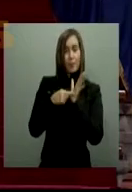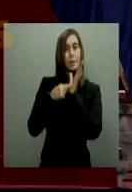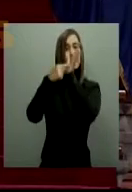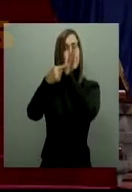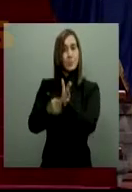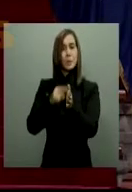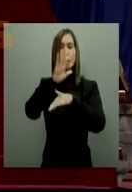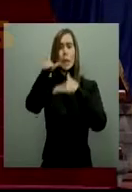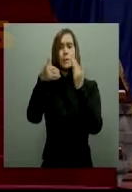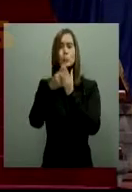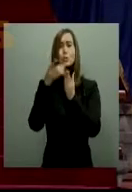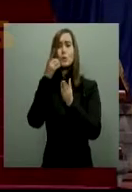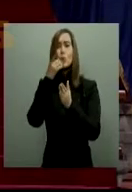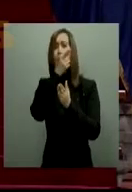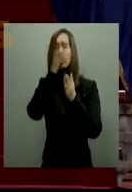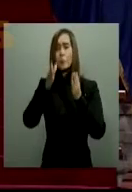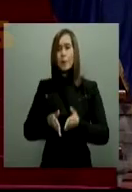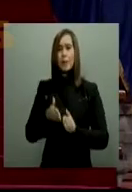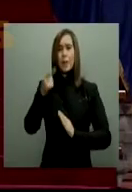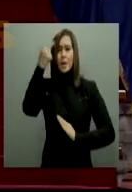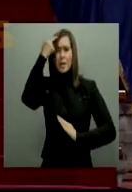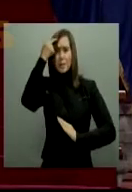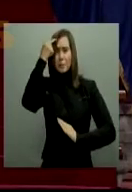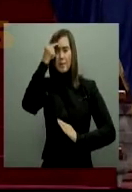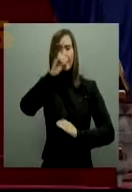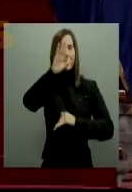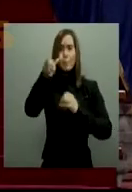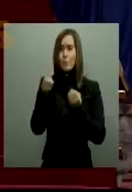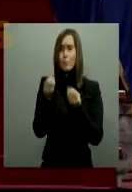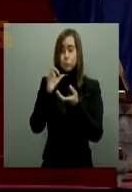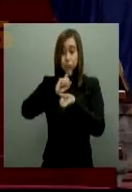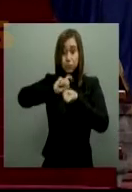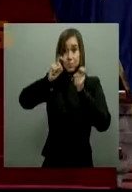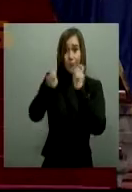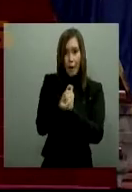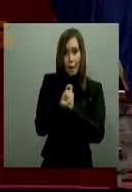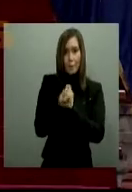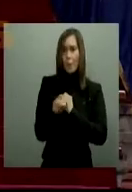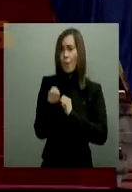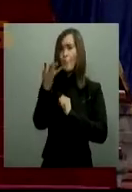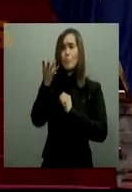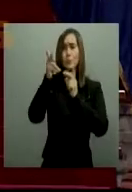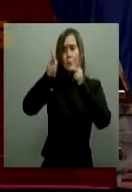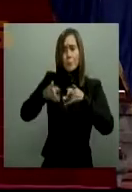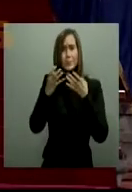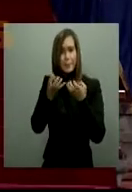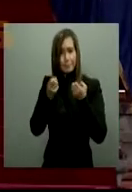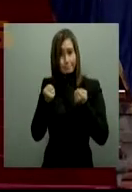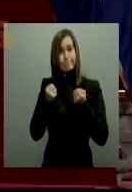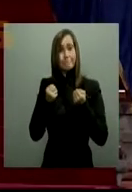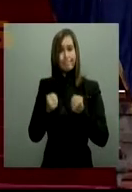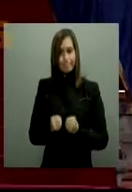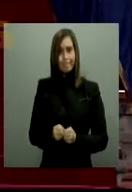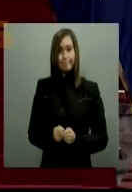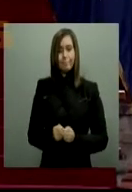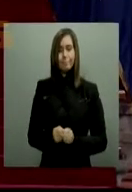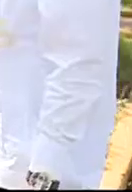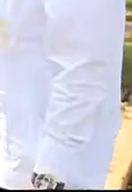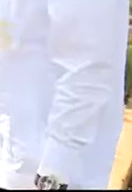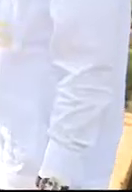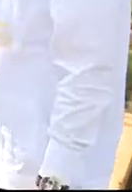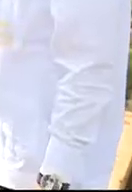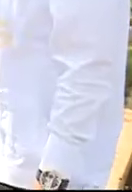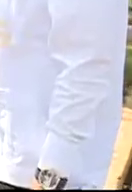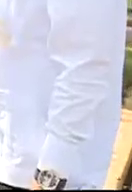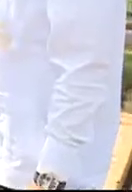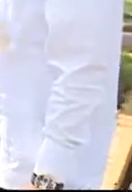El presidente Abinader planteó en su alocución la pasada semana una reforma constitucional dirigida a fortalecer el Ministerio Público.